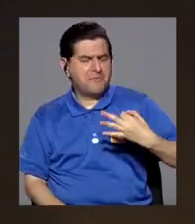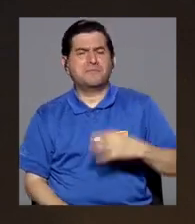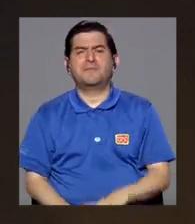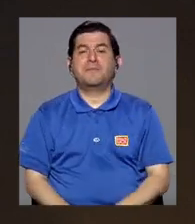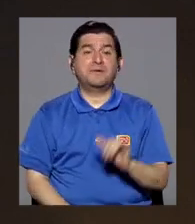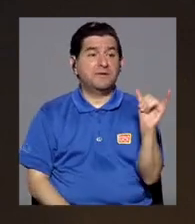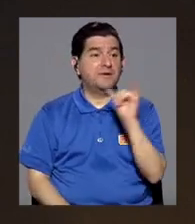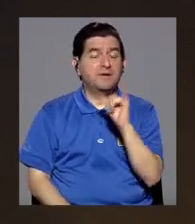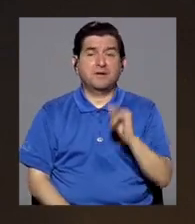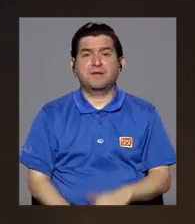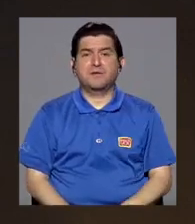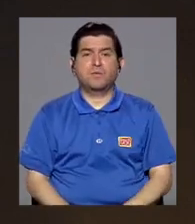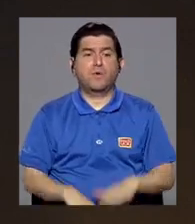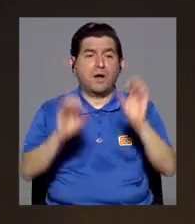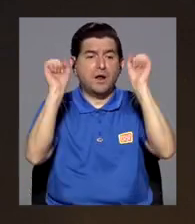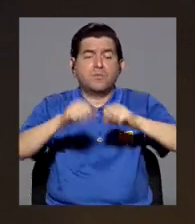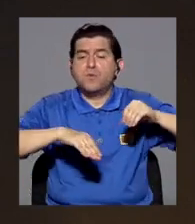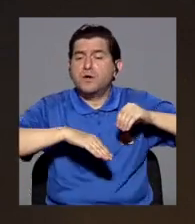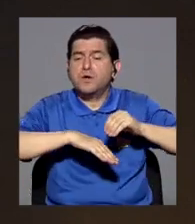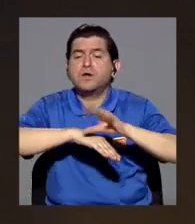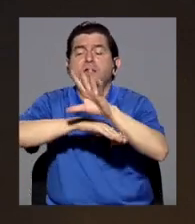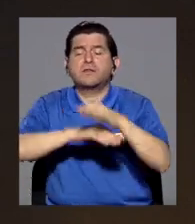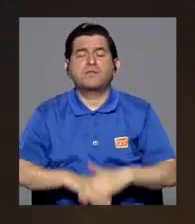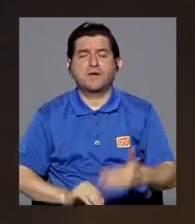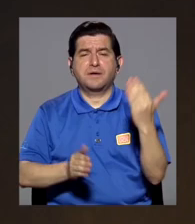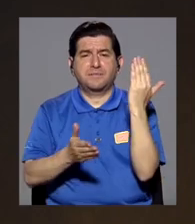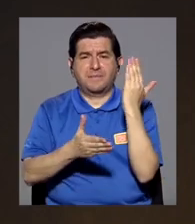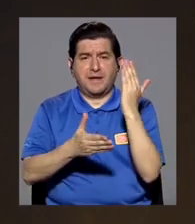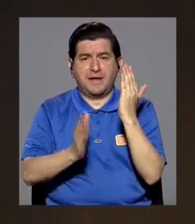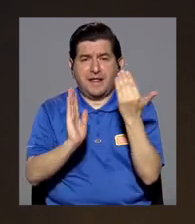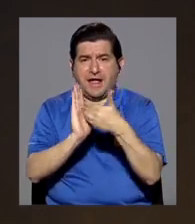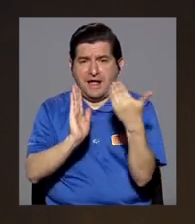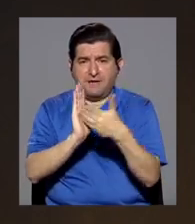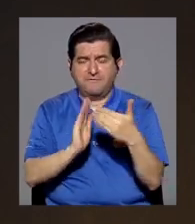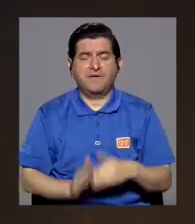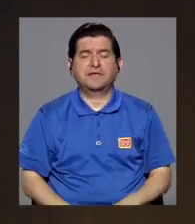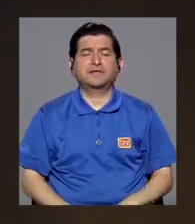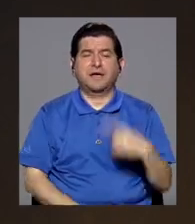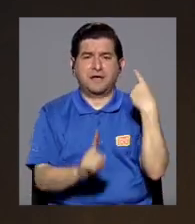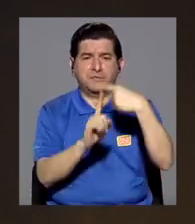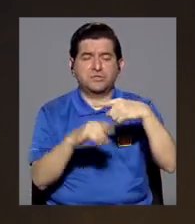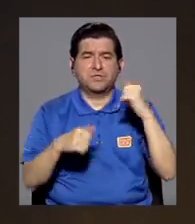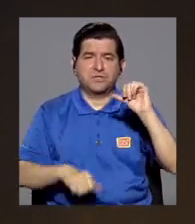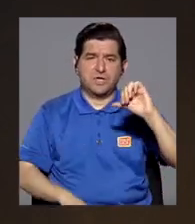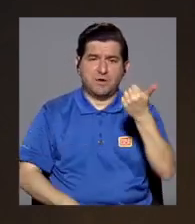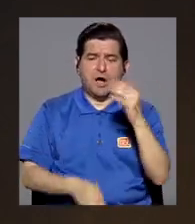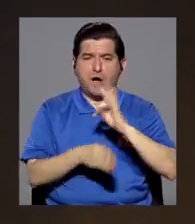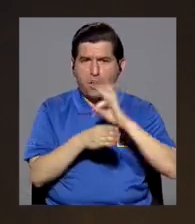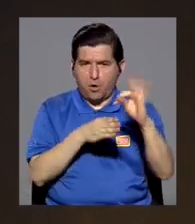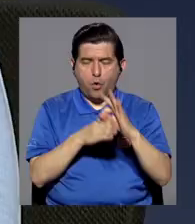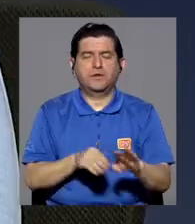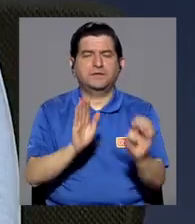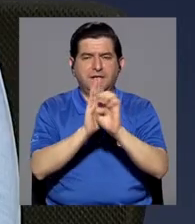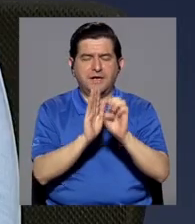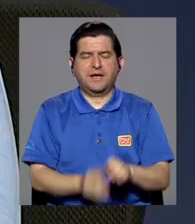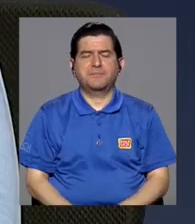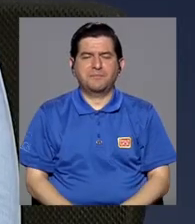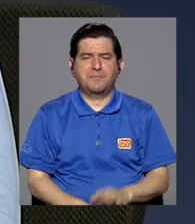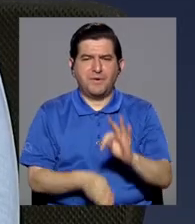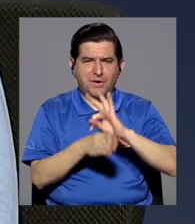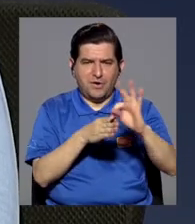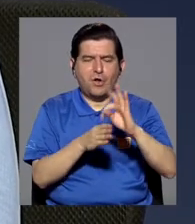y también sobre cuanto alcance puede tener para afectar de manera positiva otras terapias ya existentes como la terapia psicológica